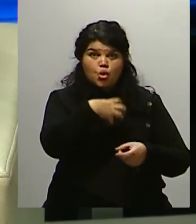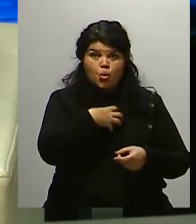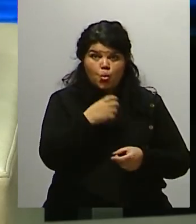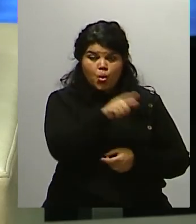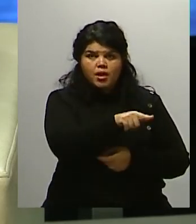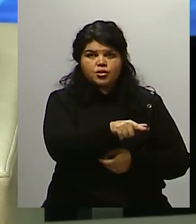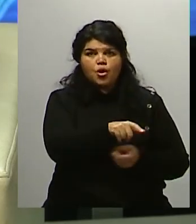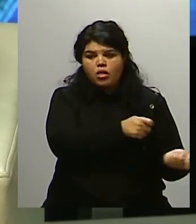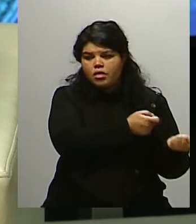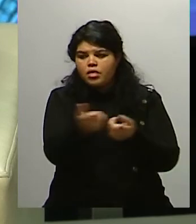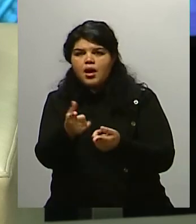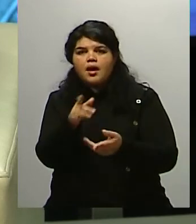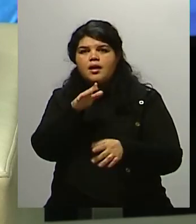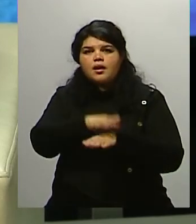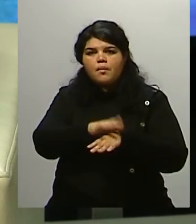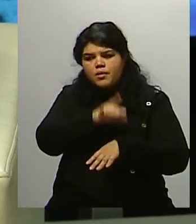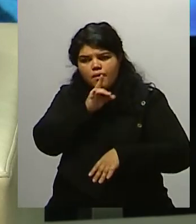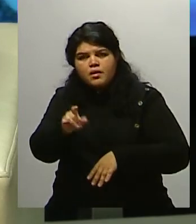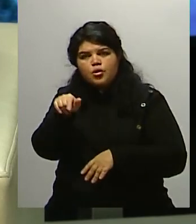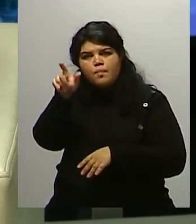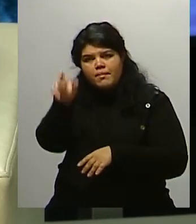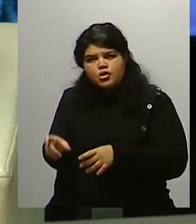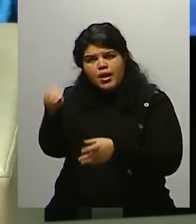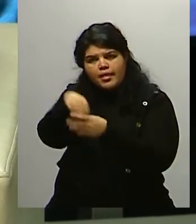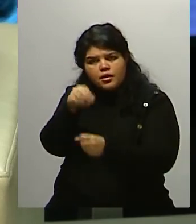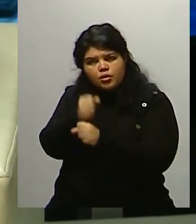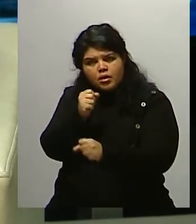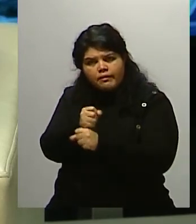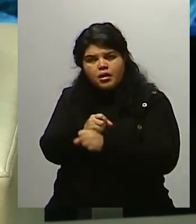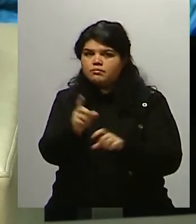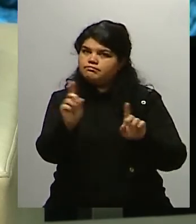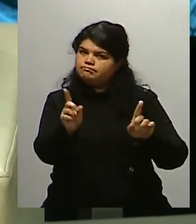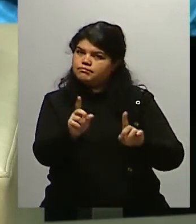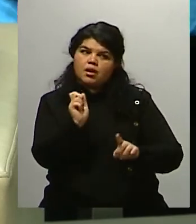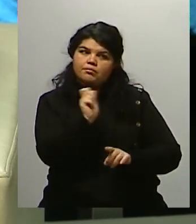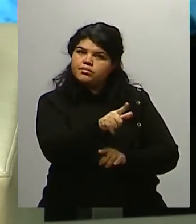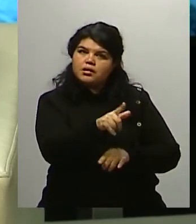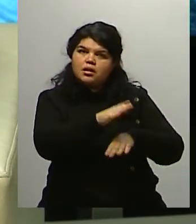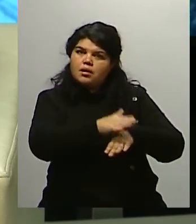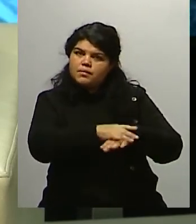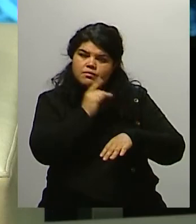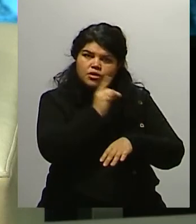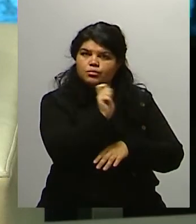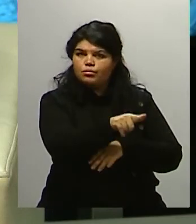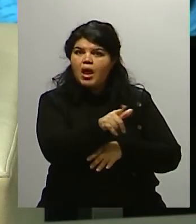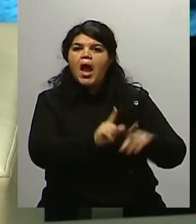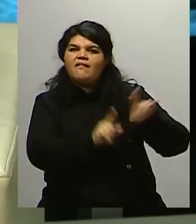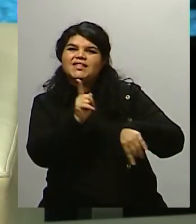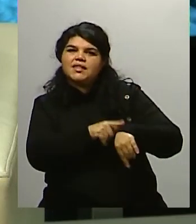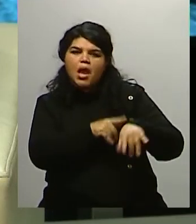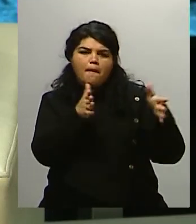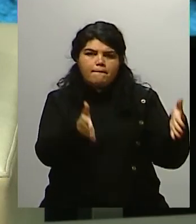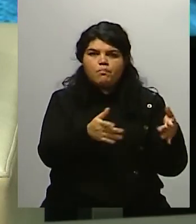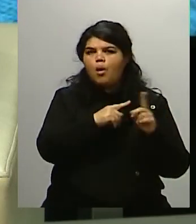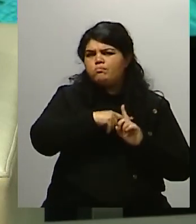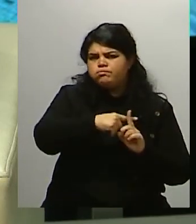vos emprendés cualquier empresa, vos tenés que saber que hay épocas que te puede ir bien y hay épocas que te puede ir mal. Pero la empresa en sí funciona con la